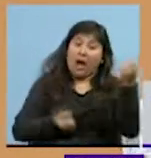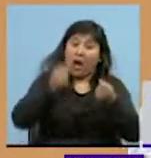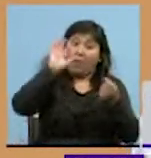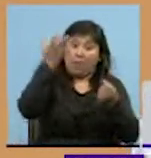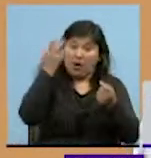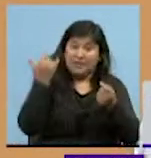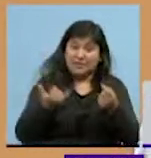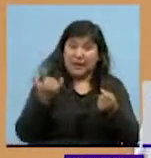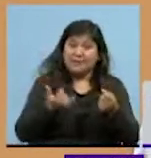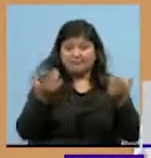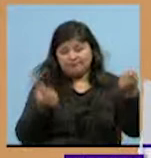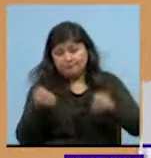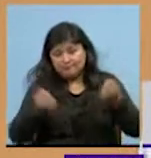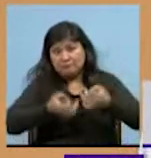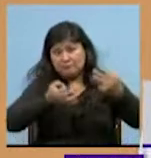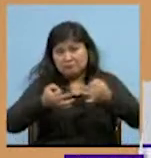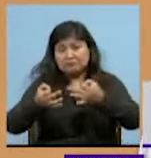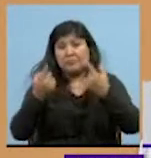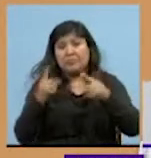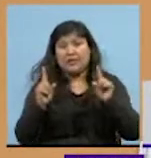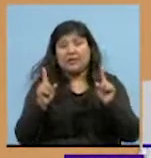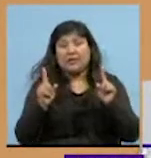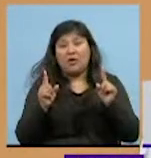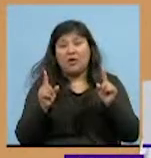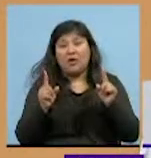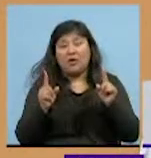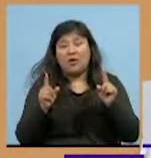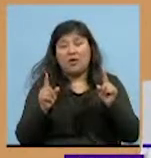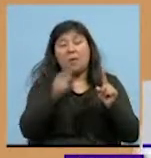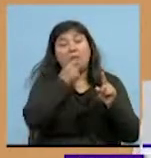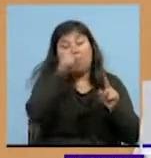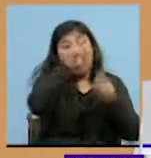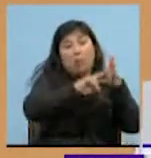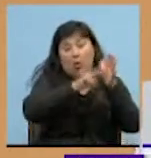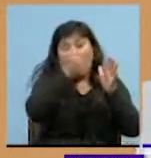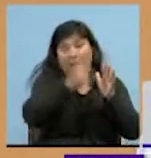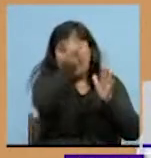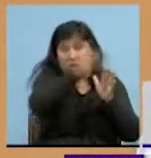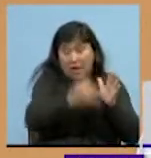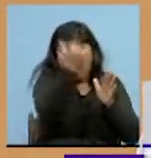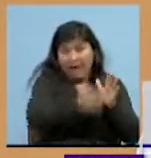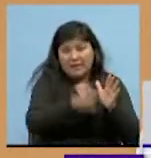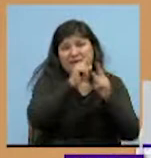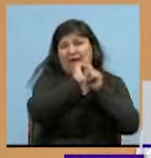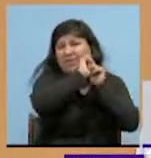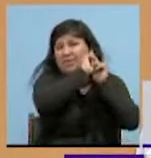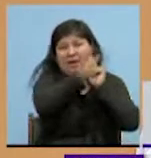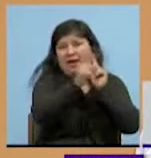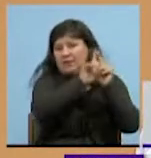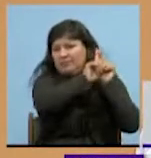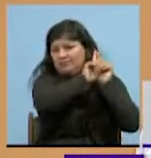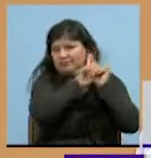estado, por supuesto que hay una derivación directa, a veces cuando hay situaciones que se